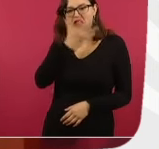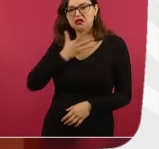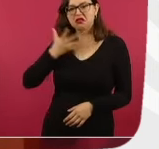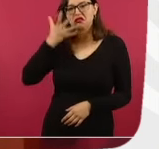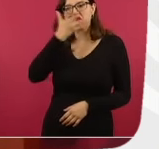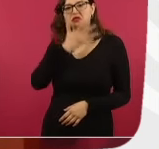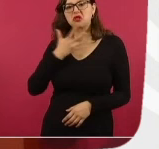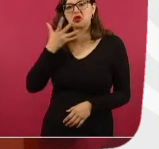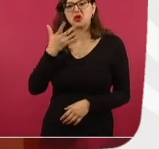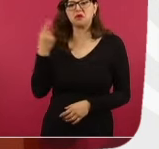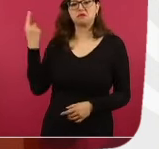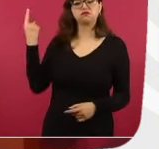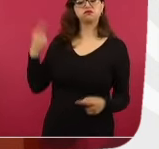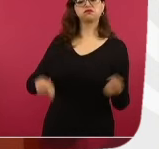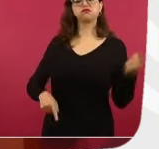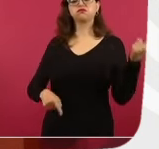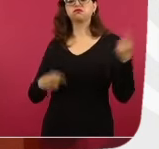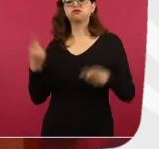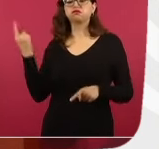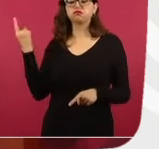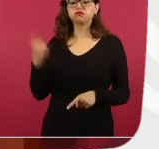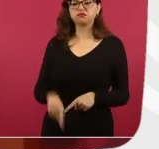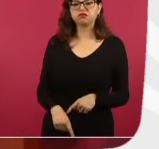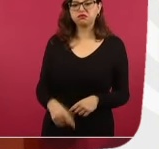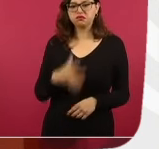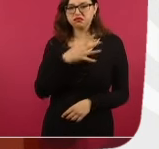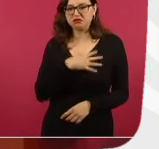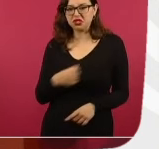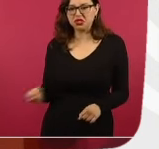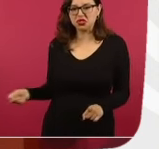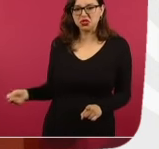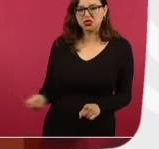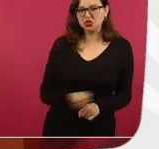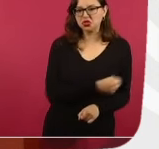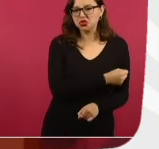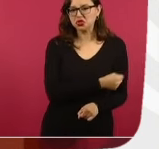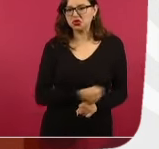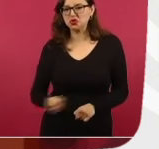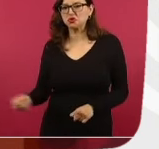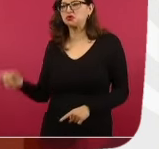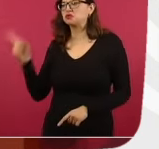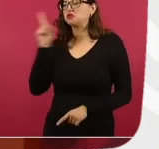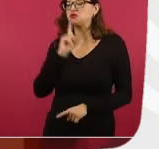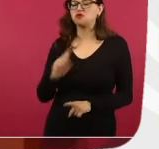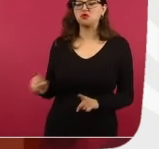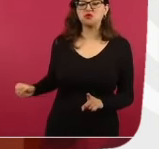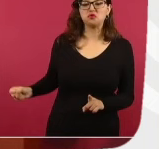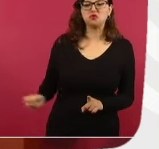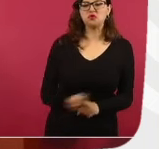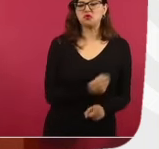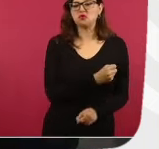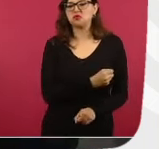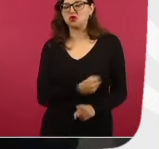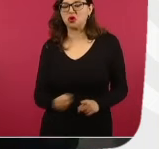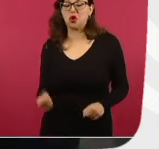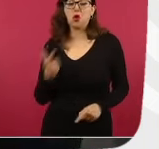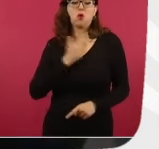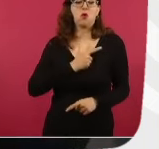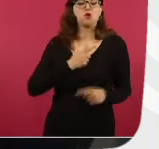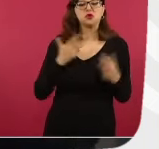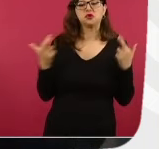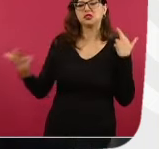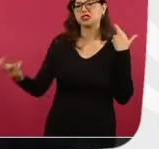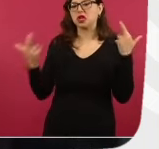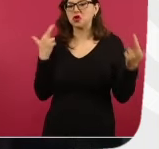arbitrario golpea a sus hijos y a las mujeres idolatra el ruido